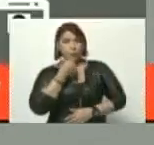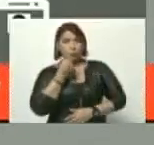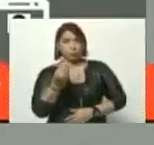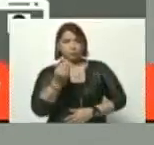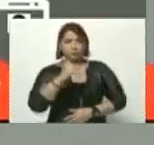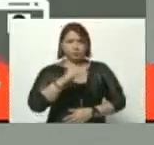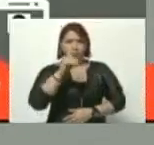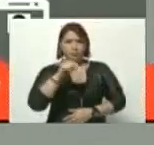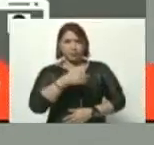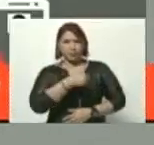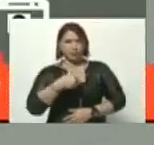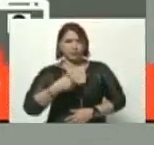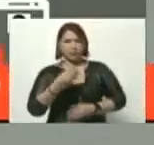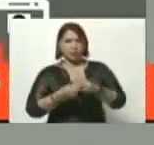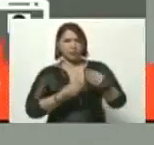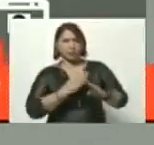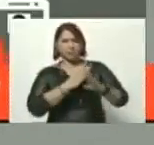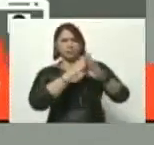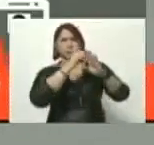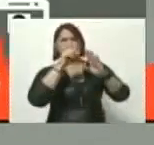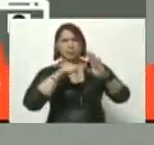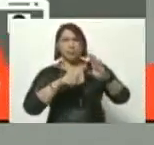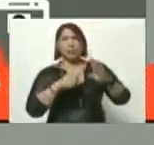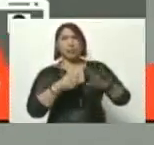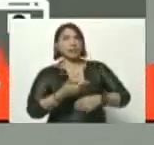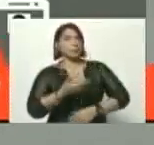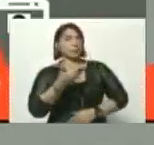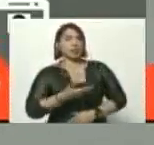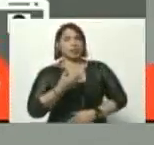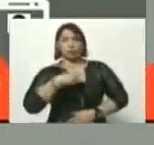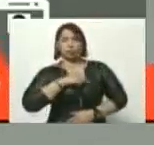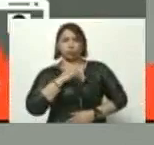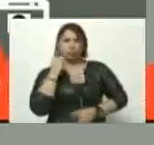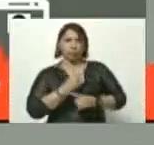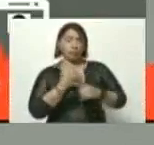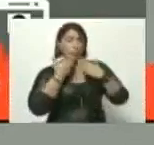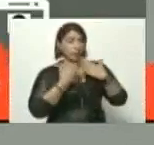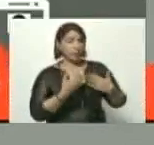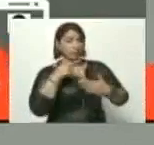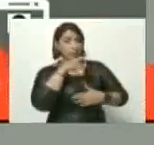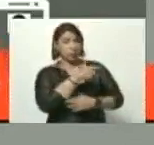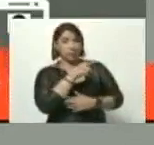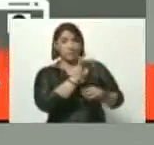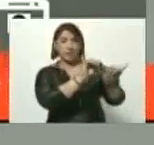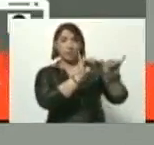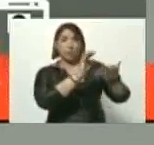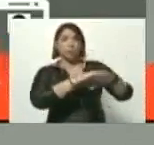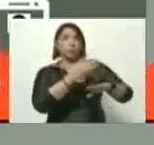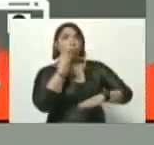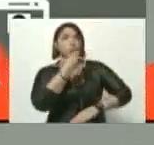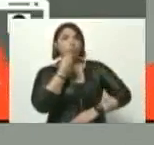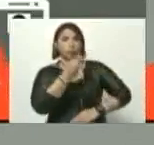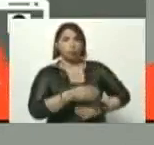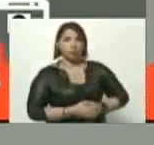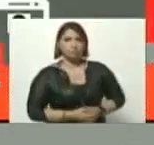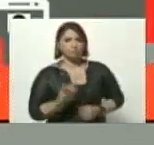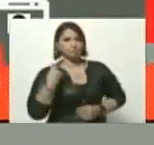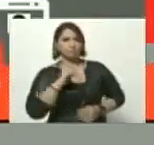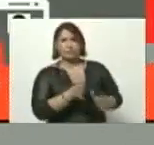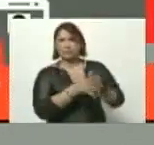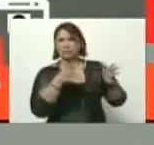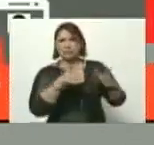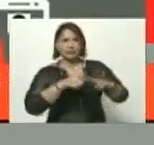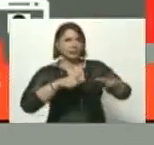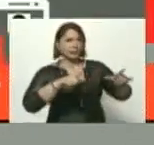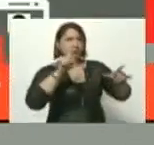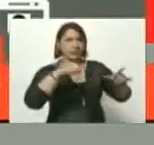Además, quiero hacer un pequeño inciso, presidente, porque es que debemos nosotros agradecerles a usted, porque la juventud ha tenido grandes